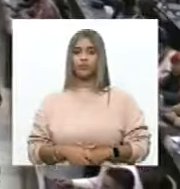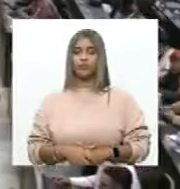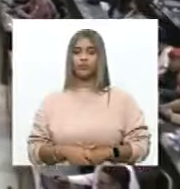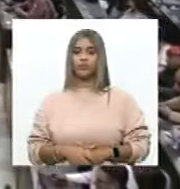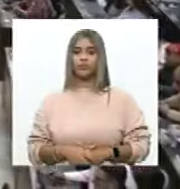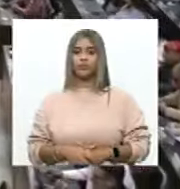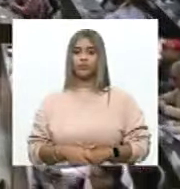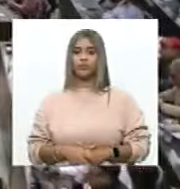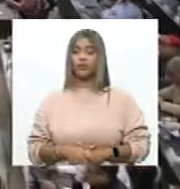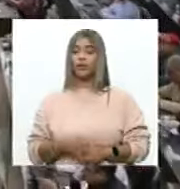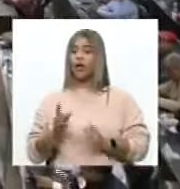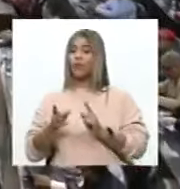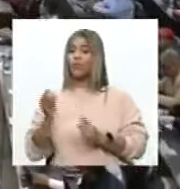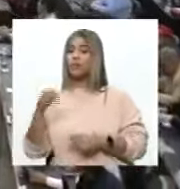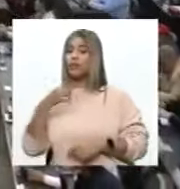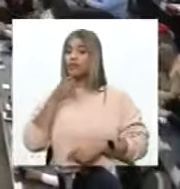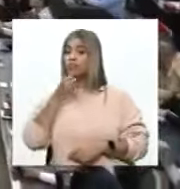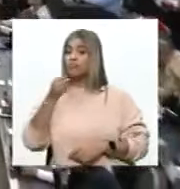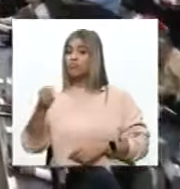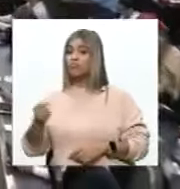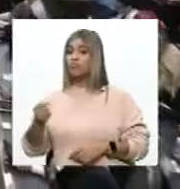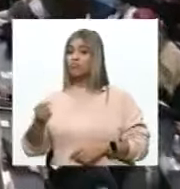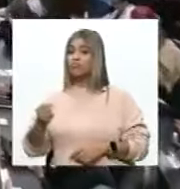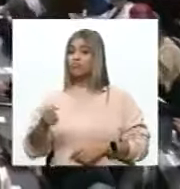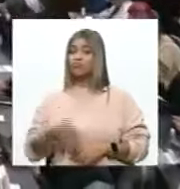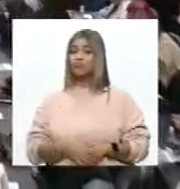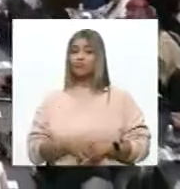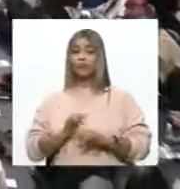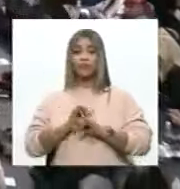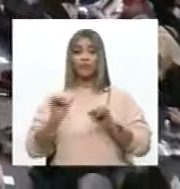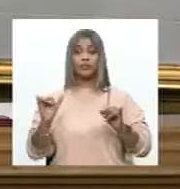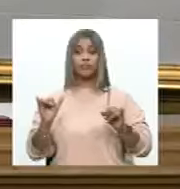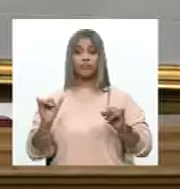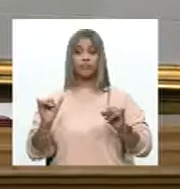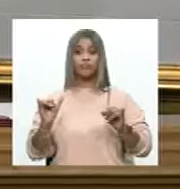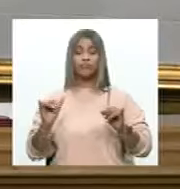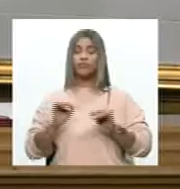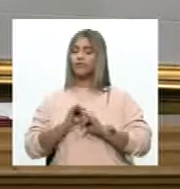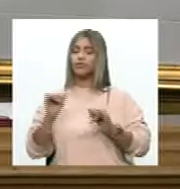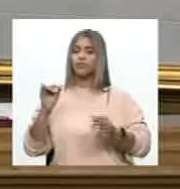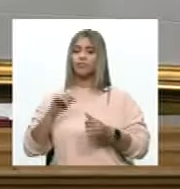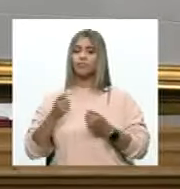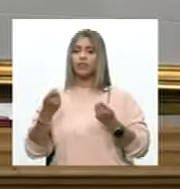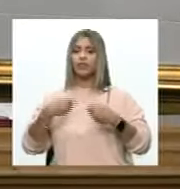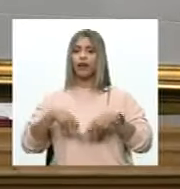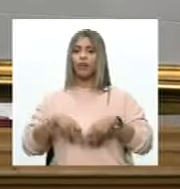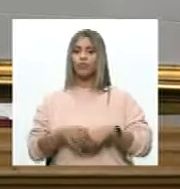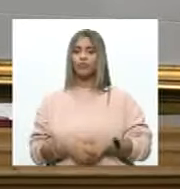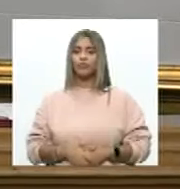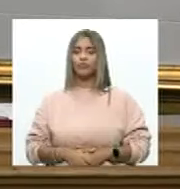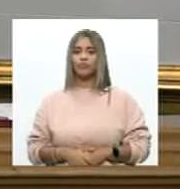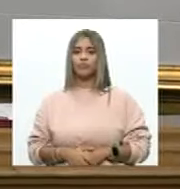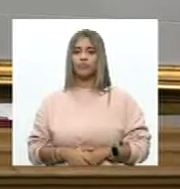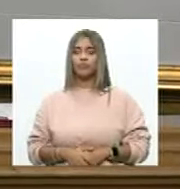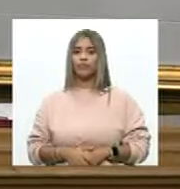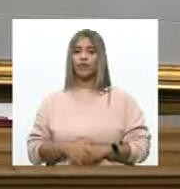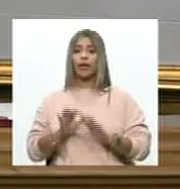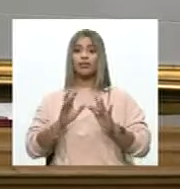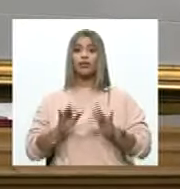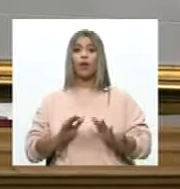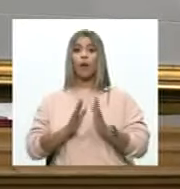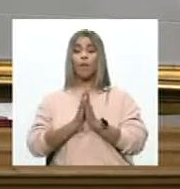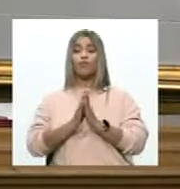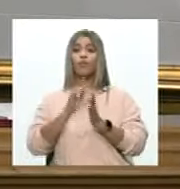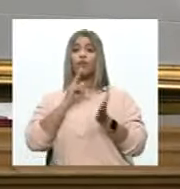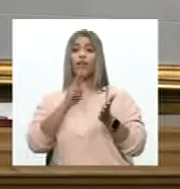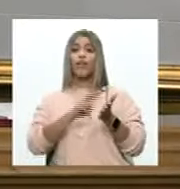¿Nadie más anotando derecho a palabra? Se va a cerrar. Se cierra. Ciudadana secretaria, por favor, sírvase la